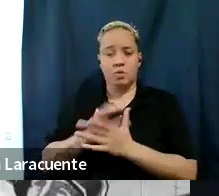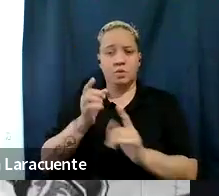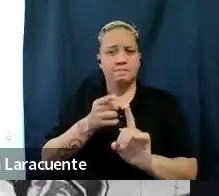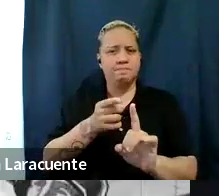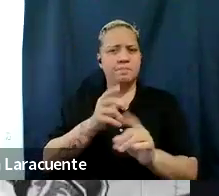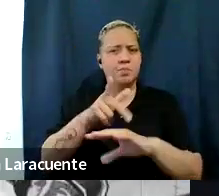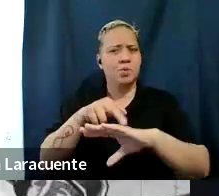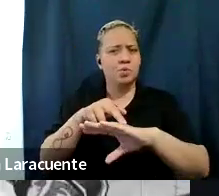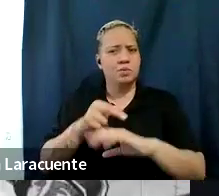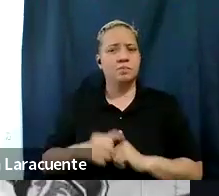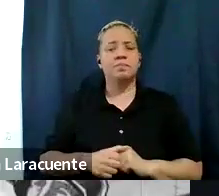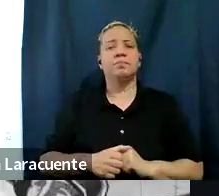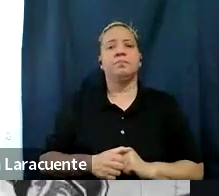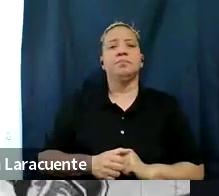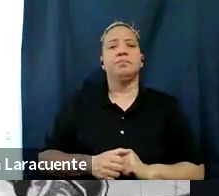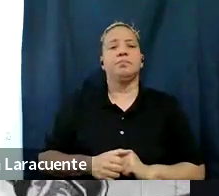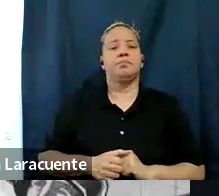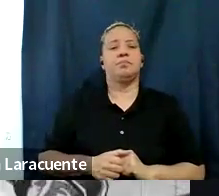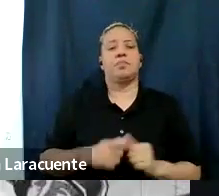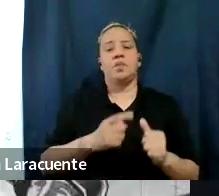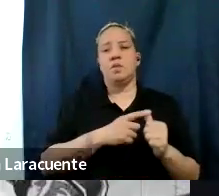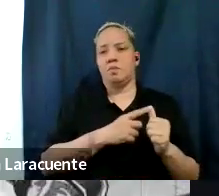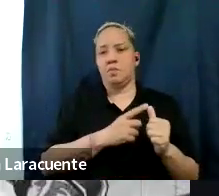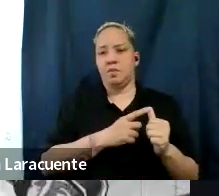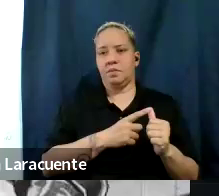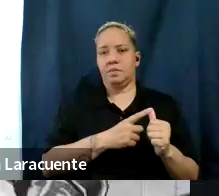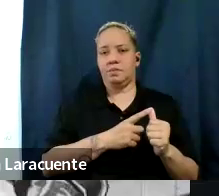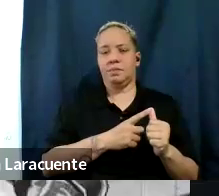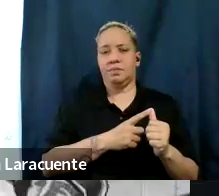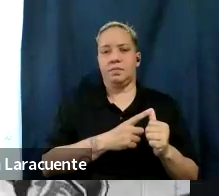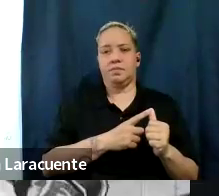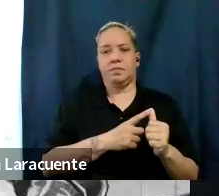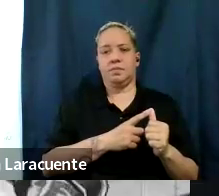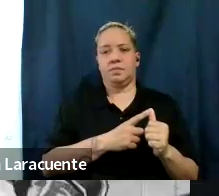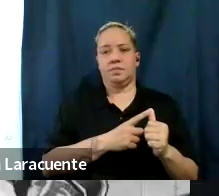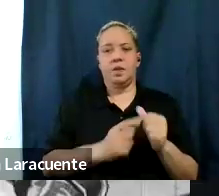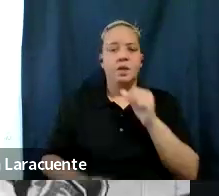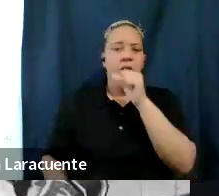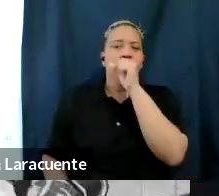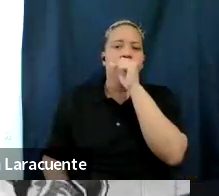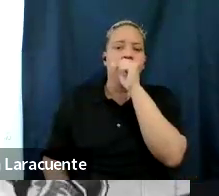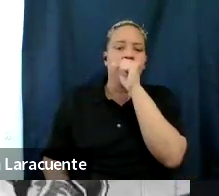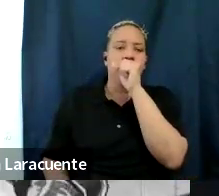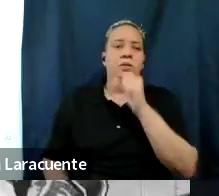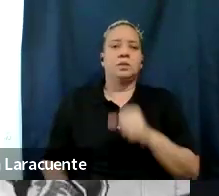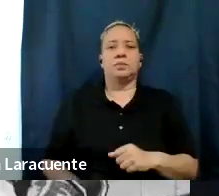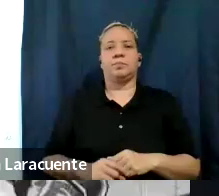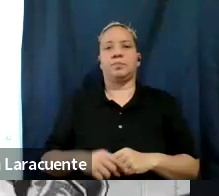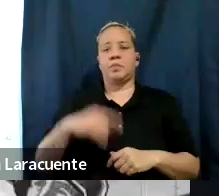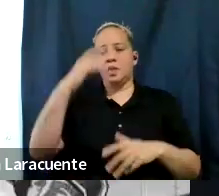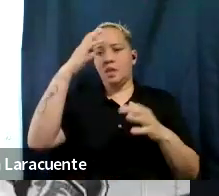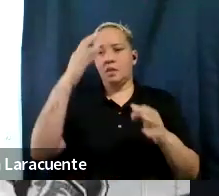Rico. La primera circunstancia azarosa y que va a tener un peso relevante en la toma